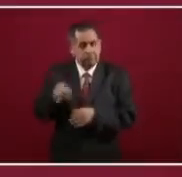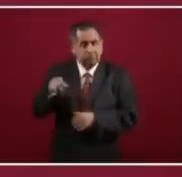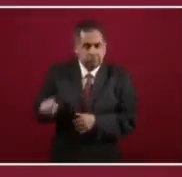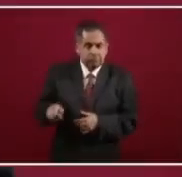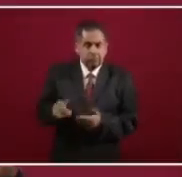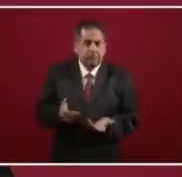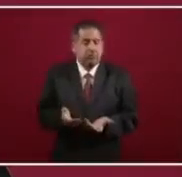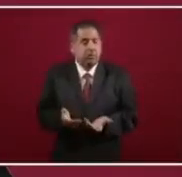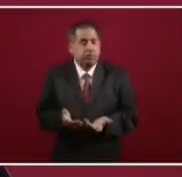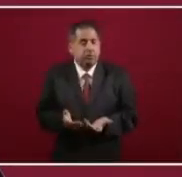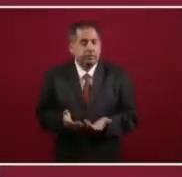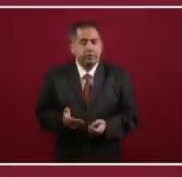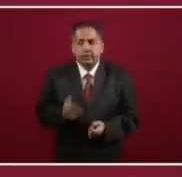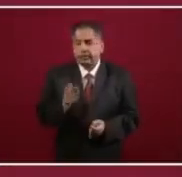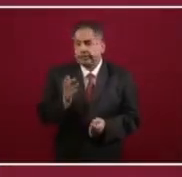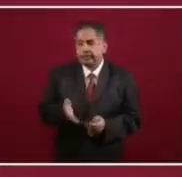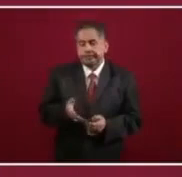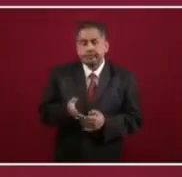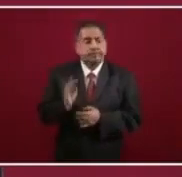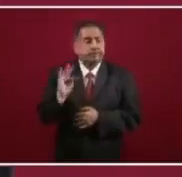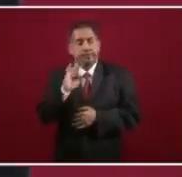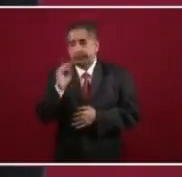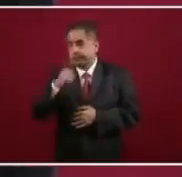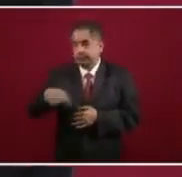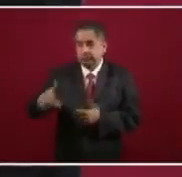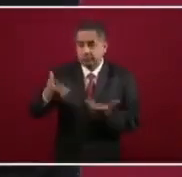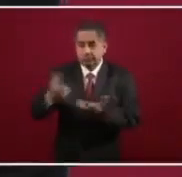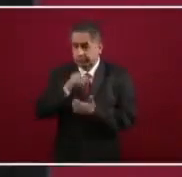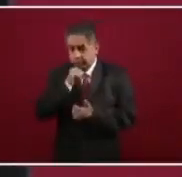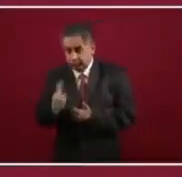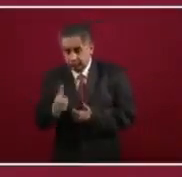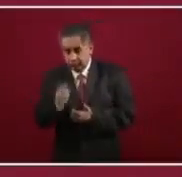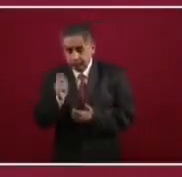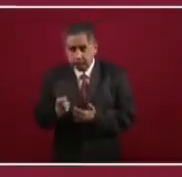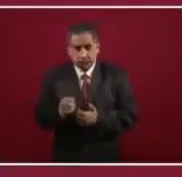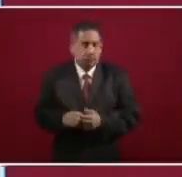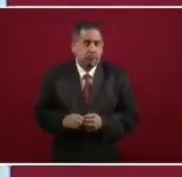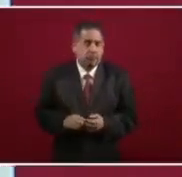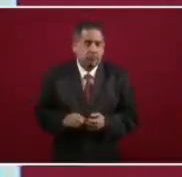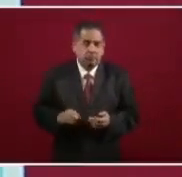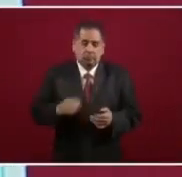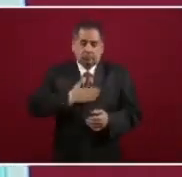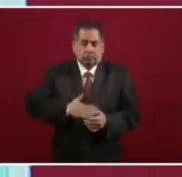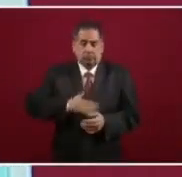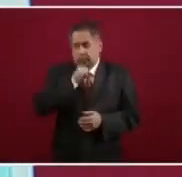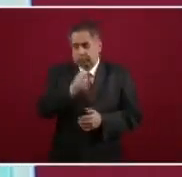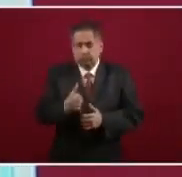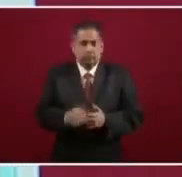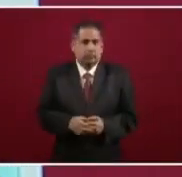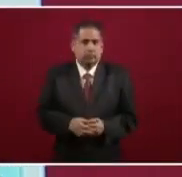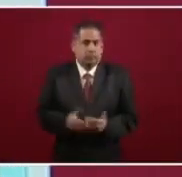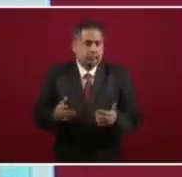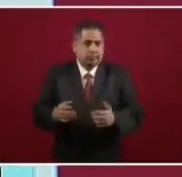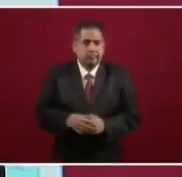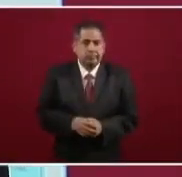porque entonces si no se actúa pues más justicia